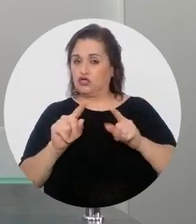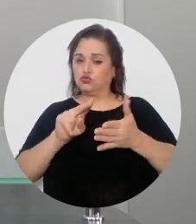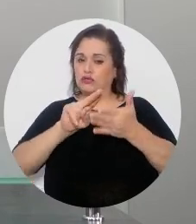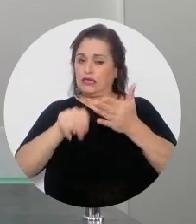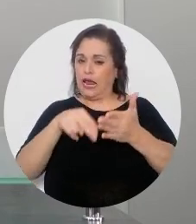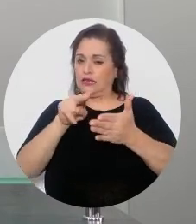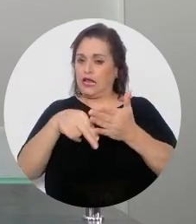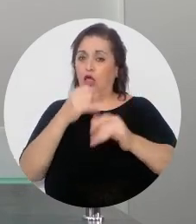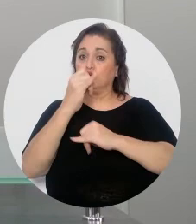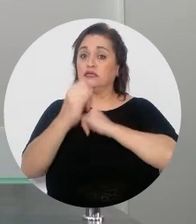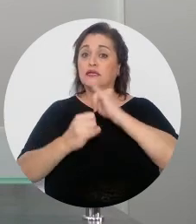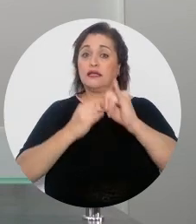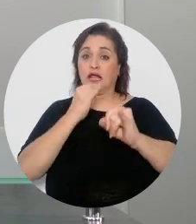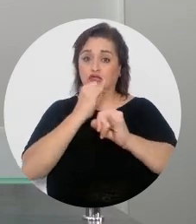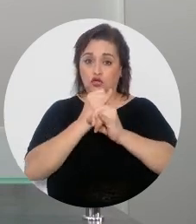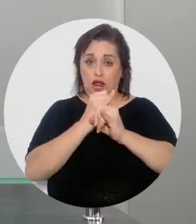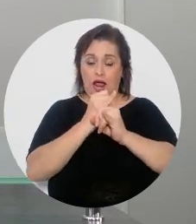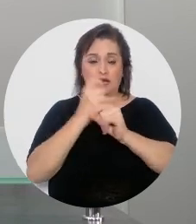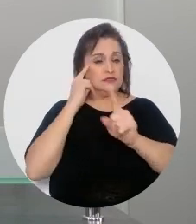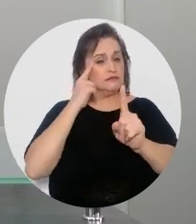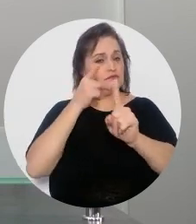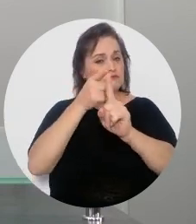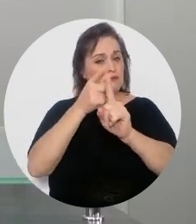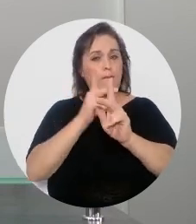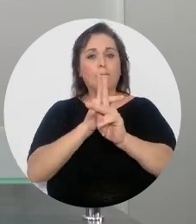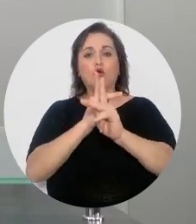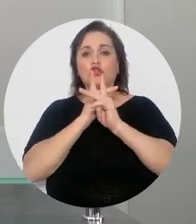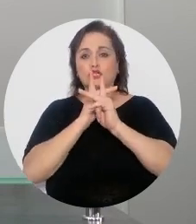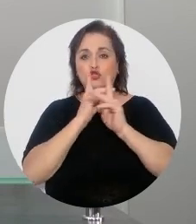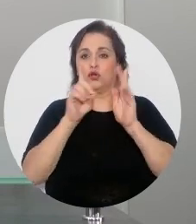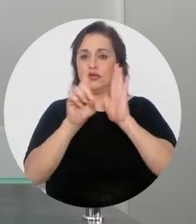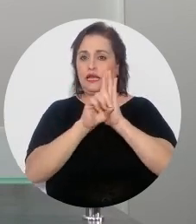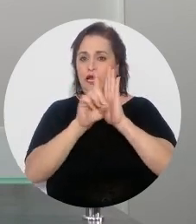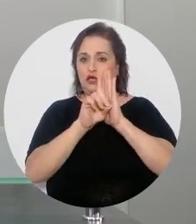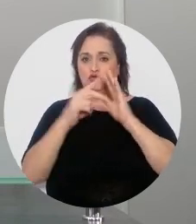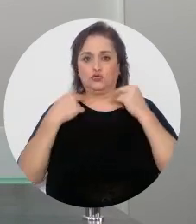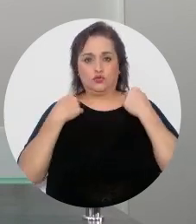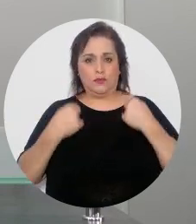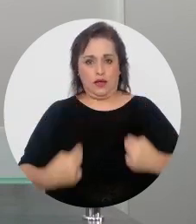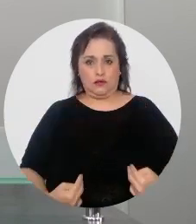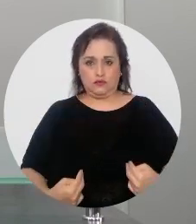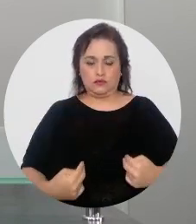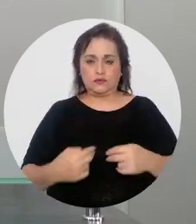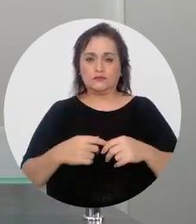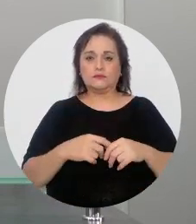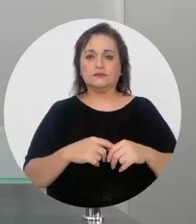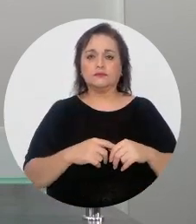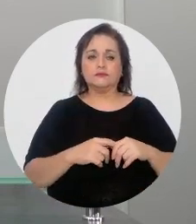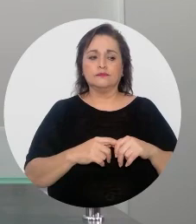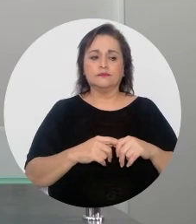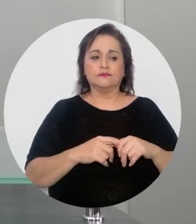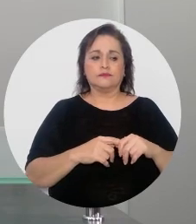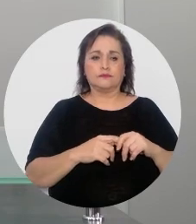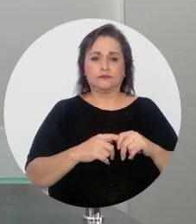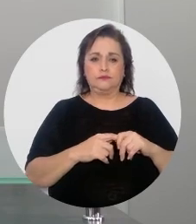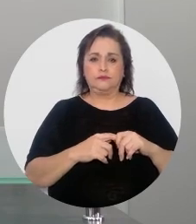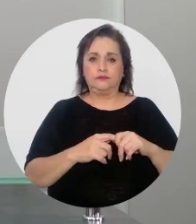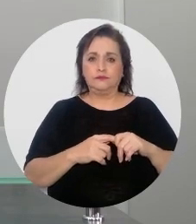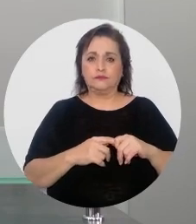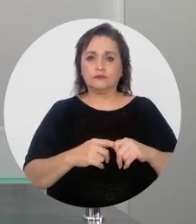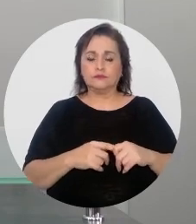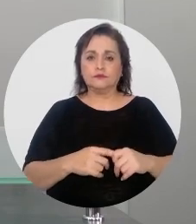en diversos tratados internacionales destinados a la protección de los derechos humanos.